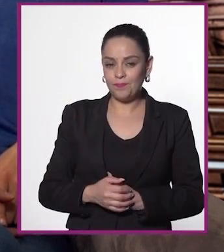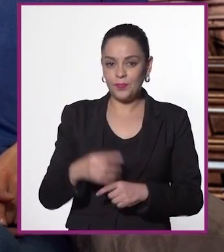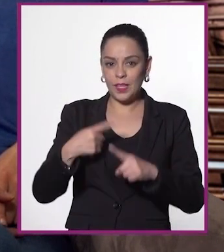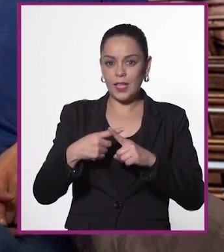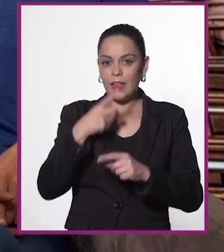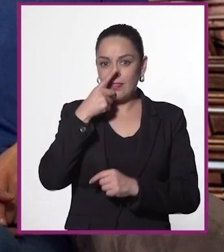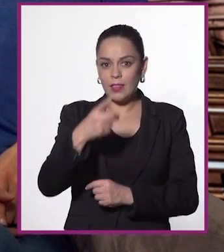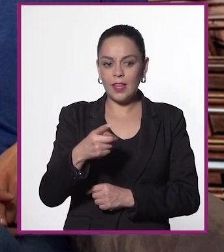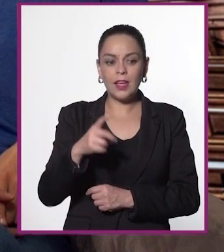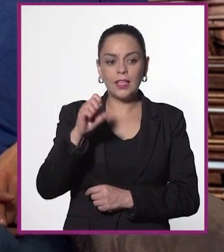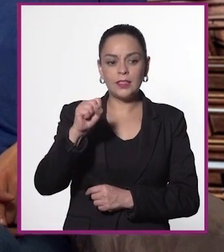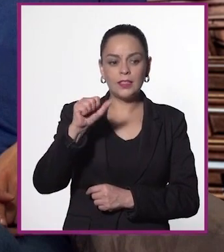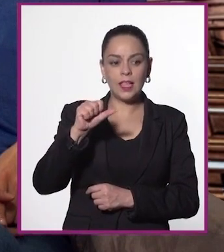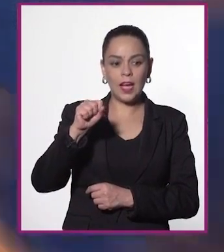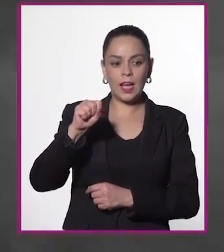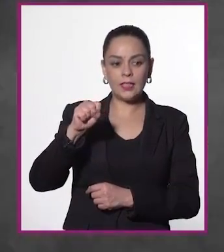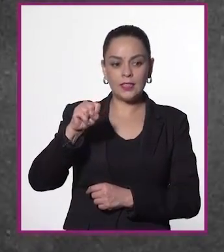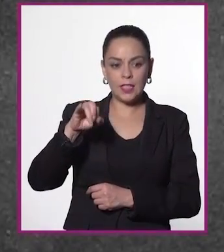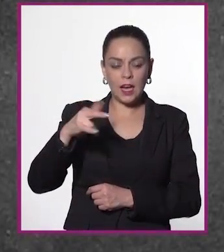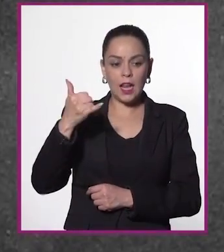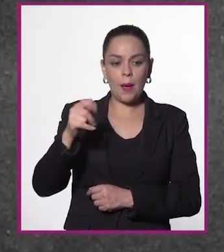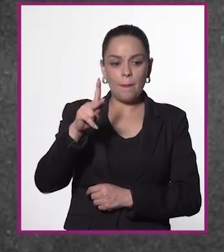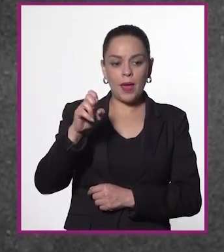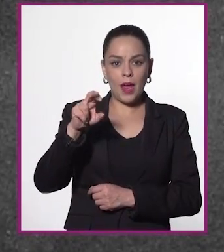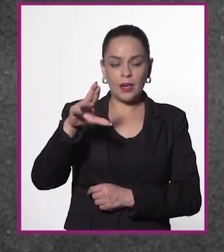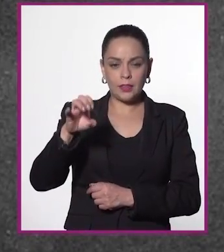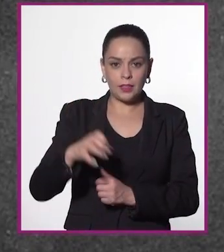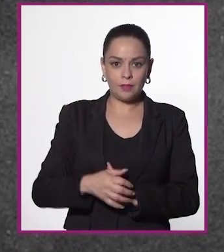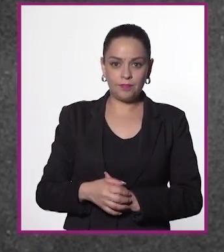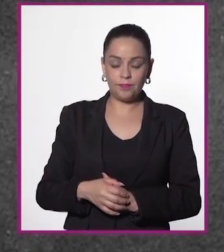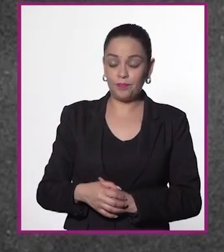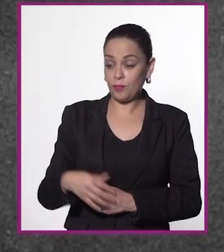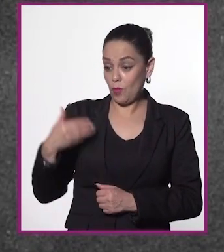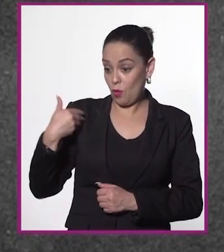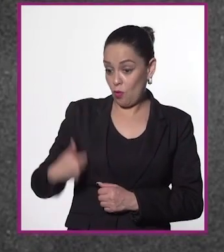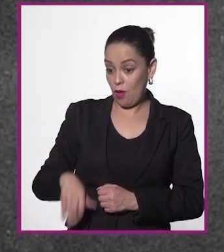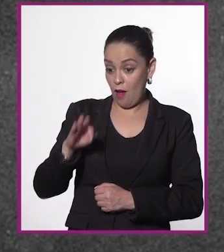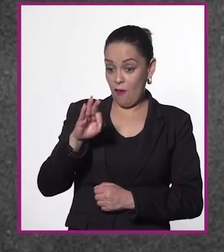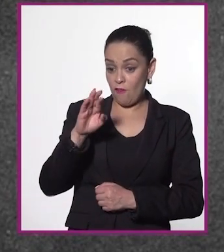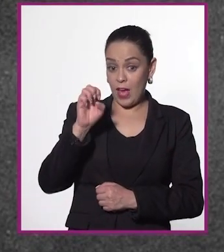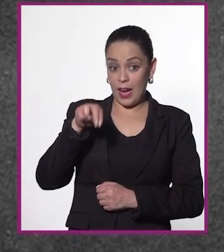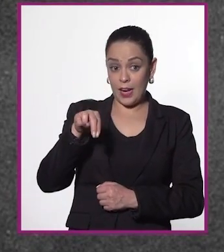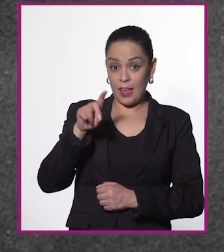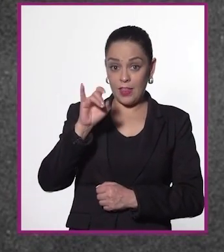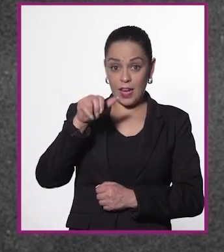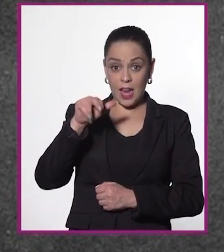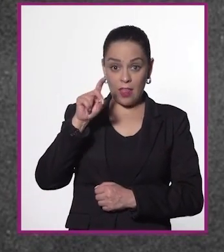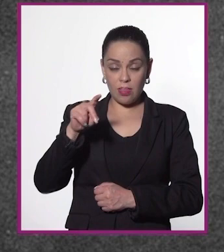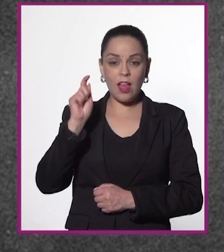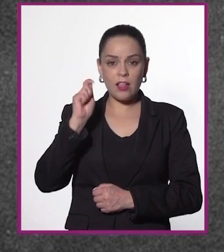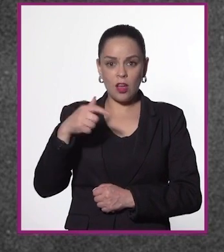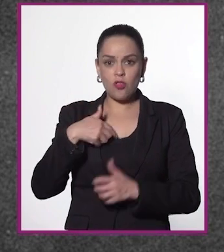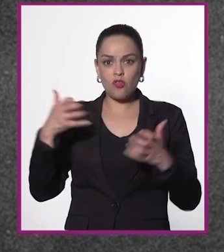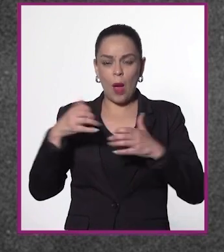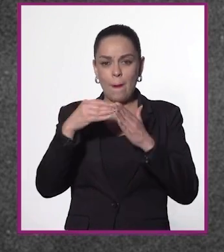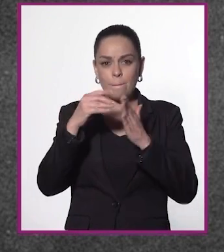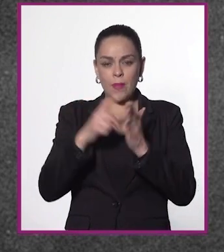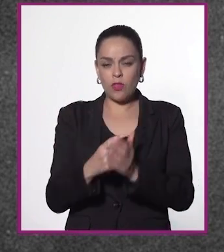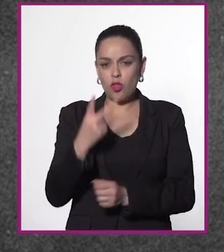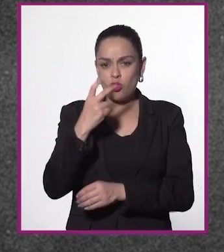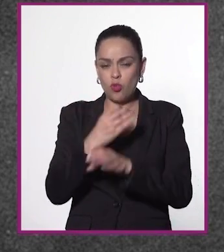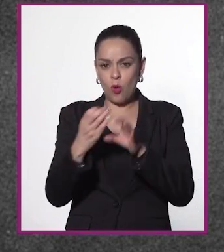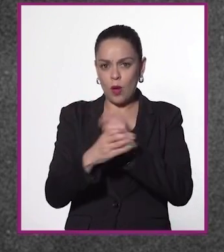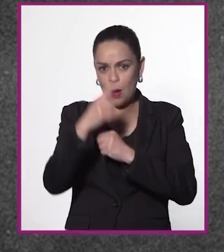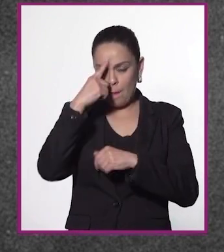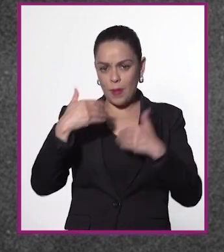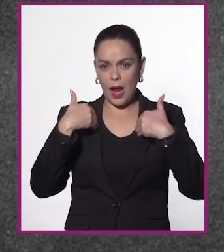Saussure y Peirce de esto. Yo, Ferdinand de Saussure, He creado un modelo de 2 partes para